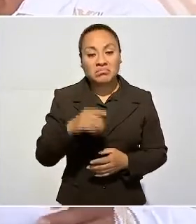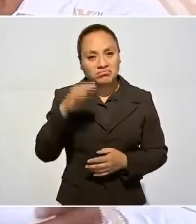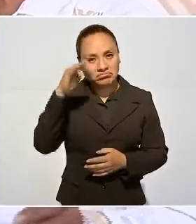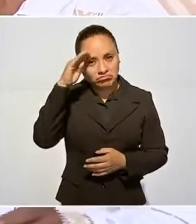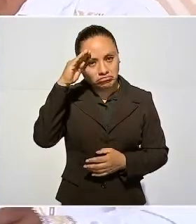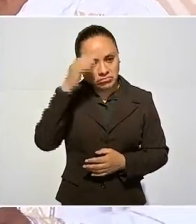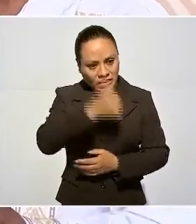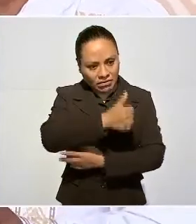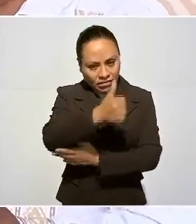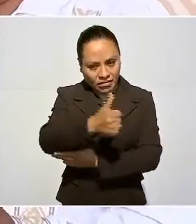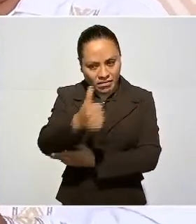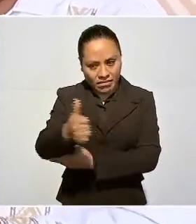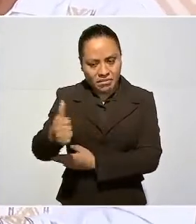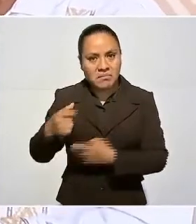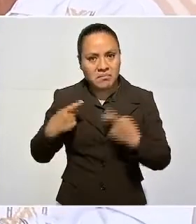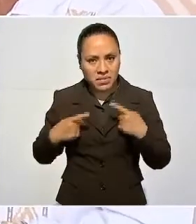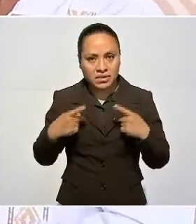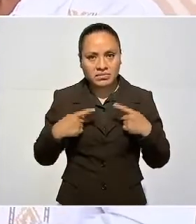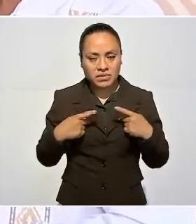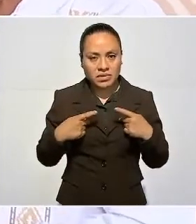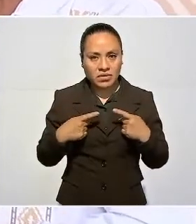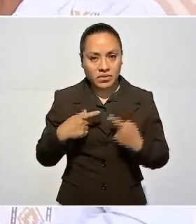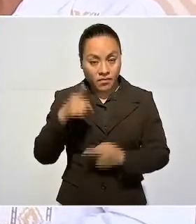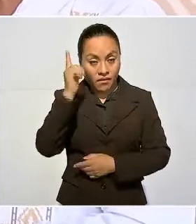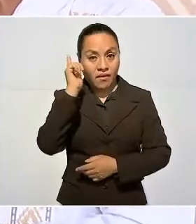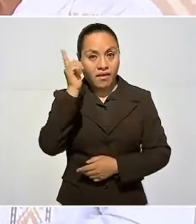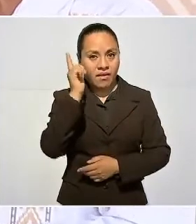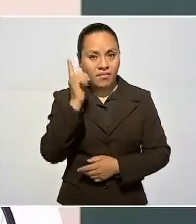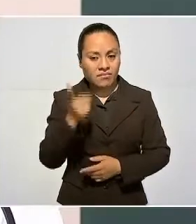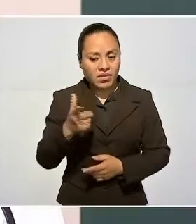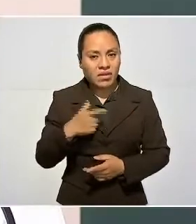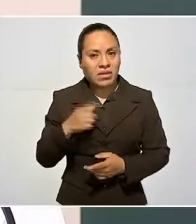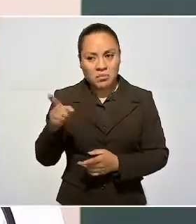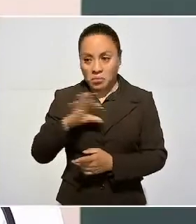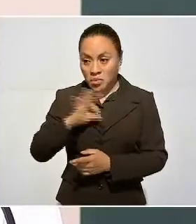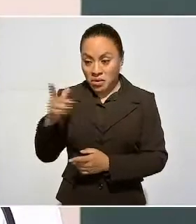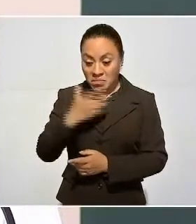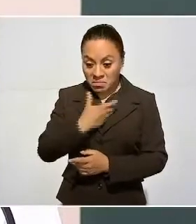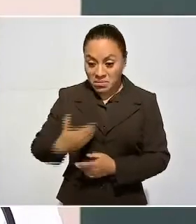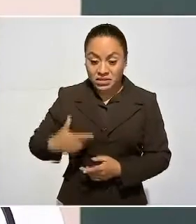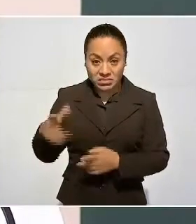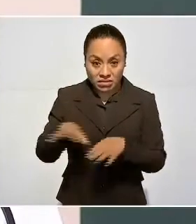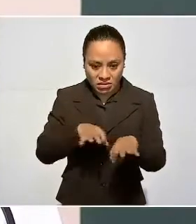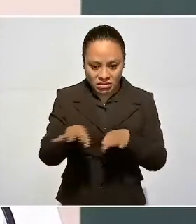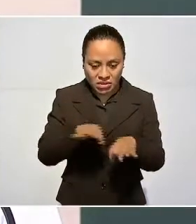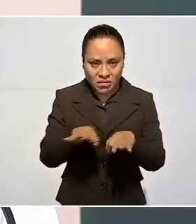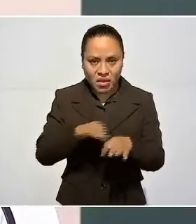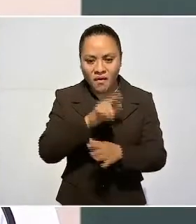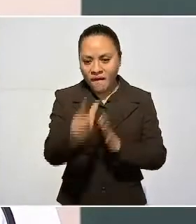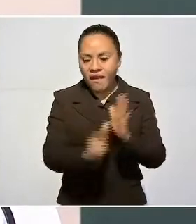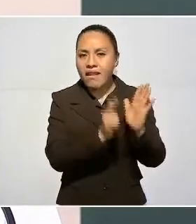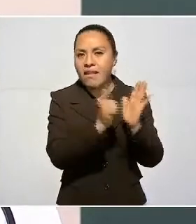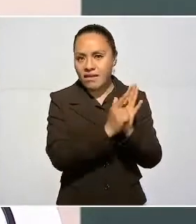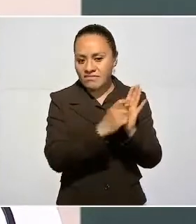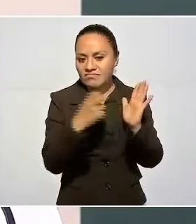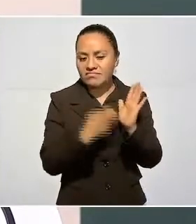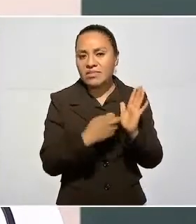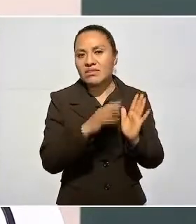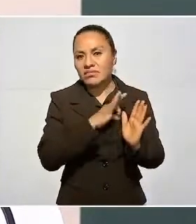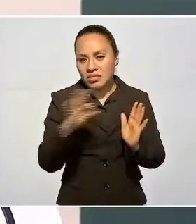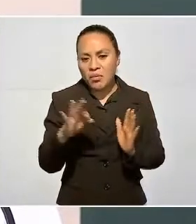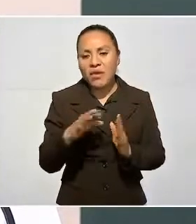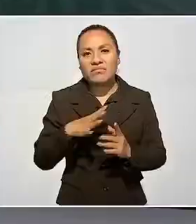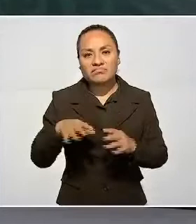pensamiento propio. Esperamos que por su conducto esta iniciativa de reforma se someta al